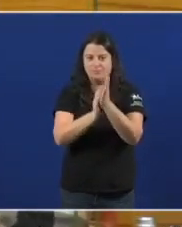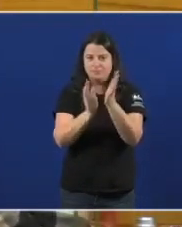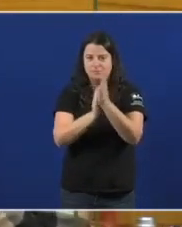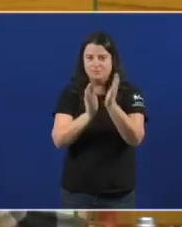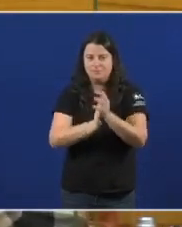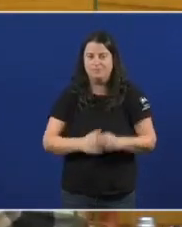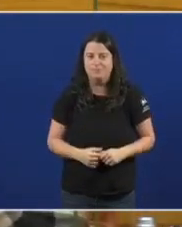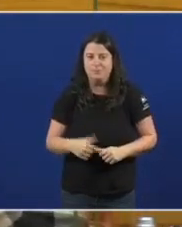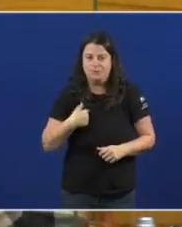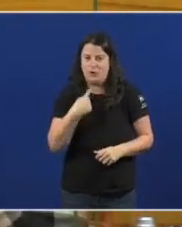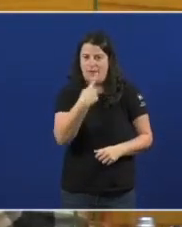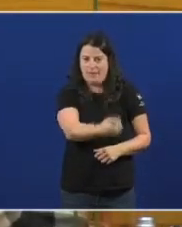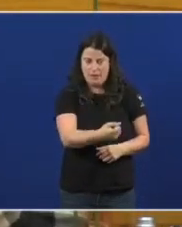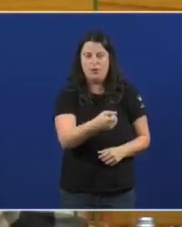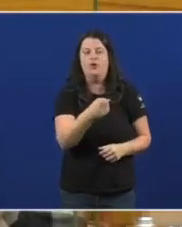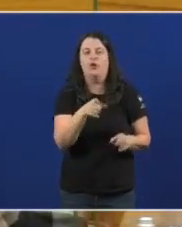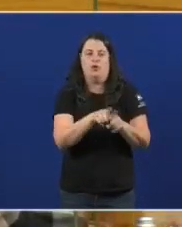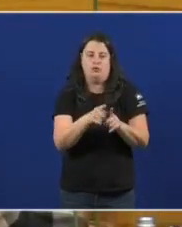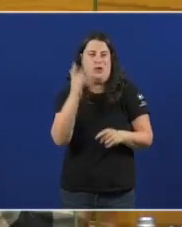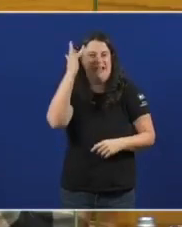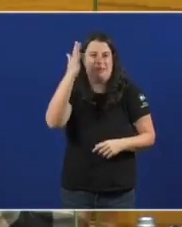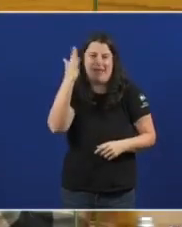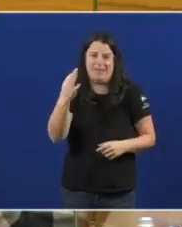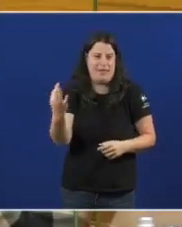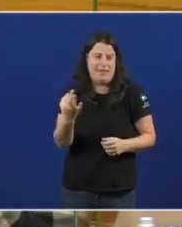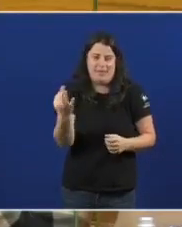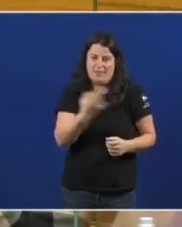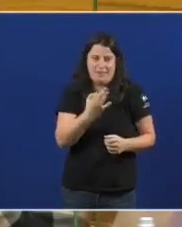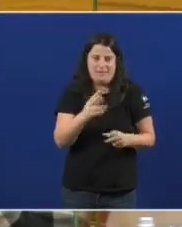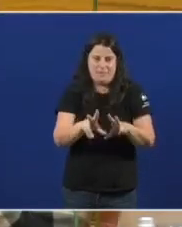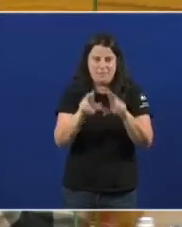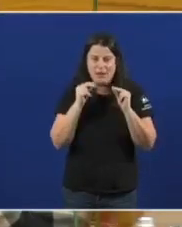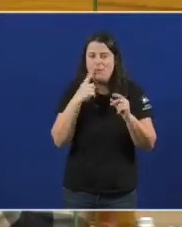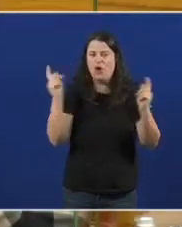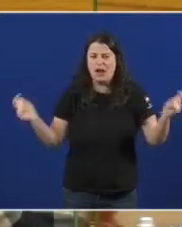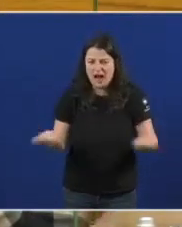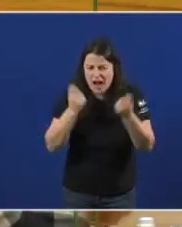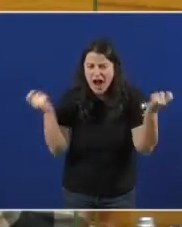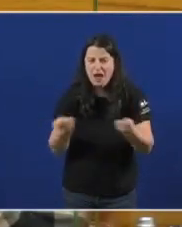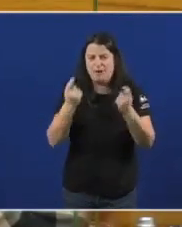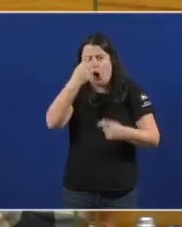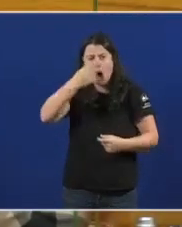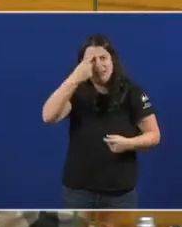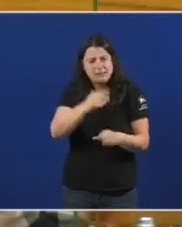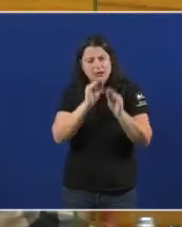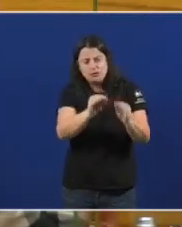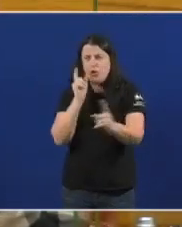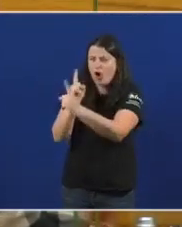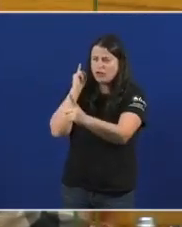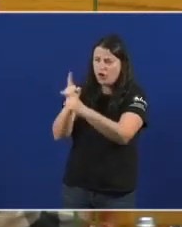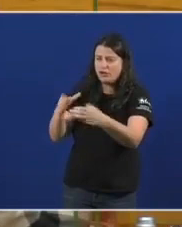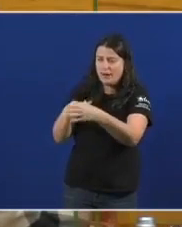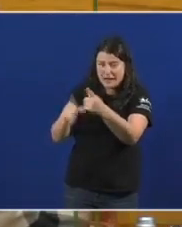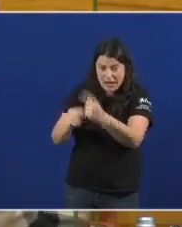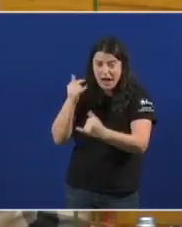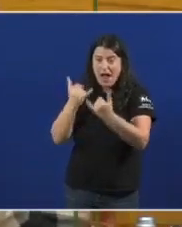E xa lle digo que perda toda a esperanza, porque pode poñer en marcha todas as campañas obsesivas que queira contra o BNG, que non